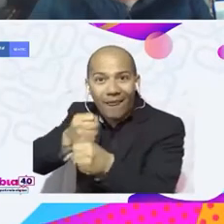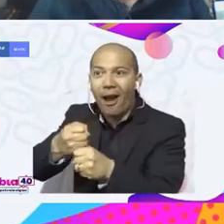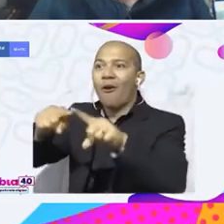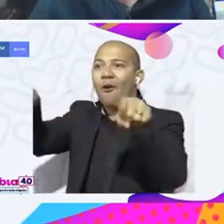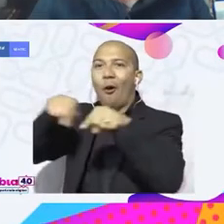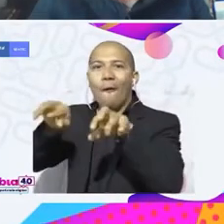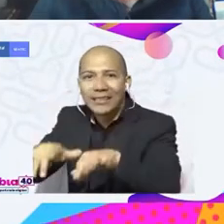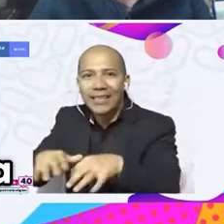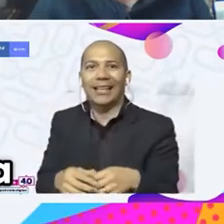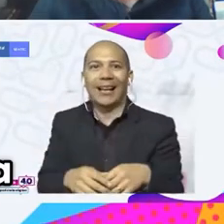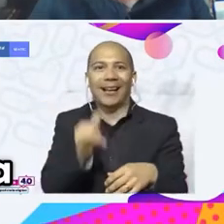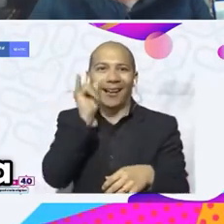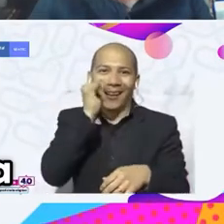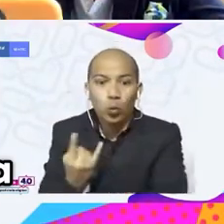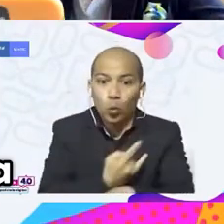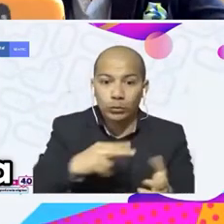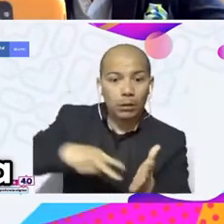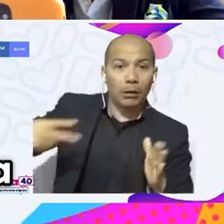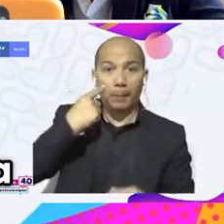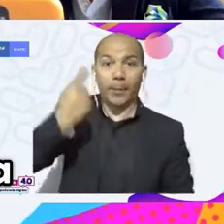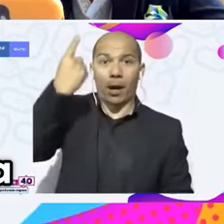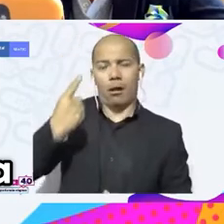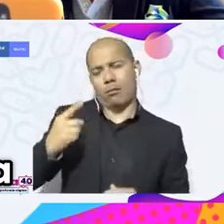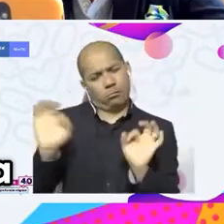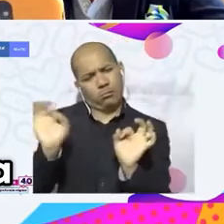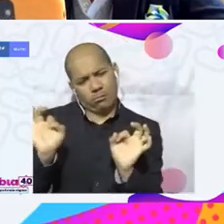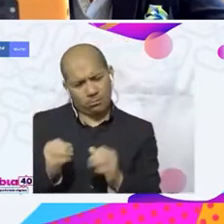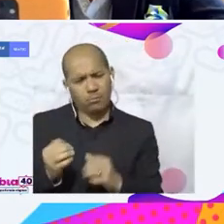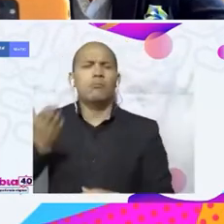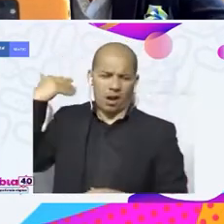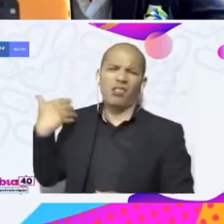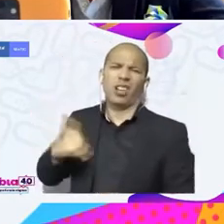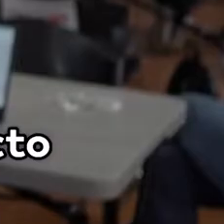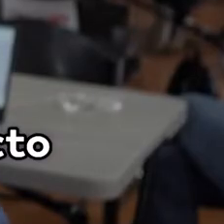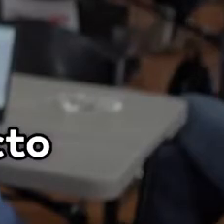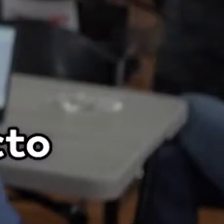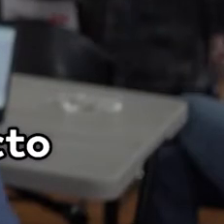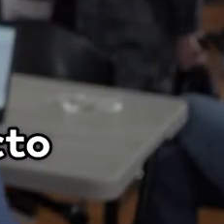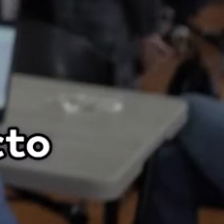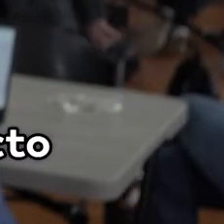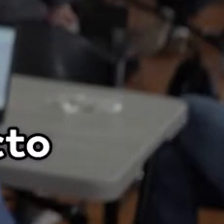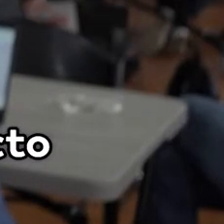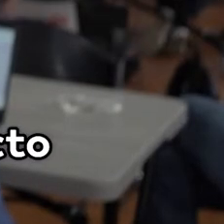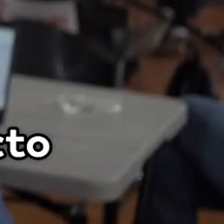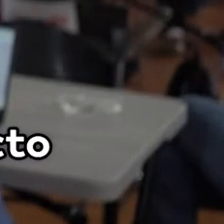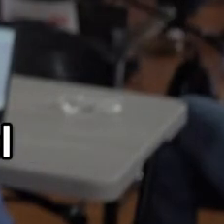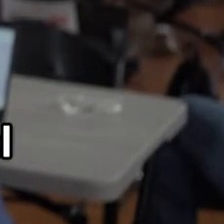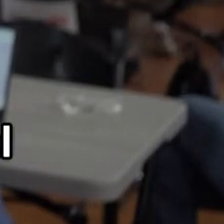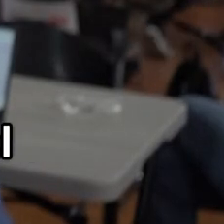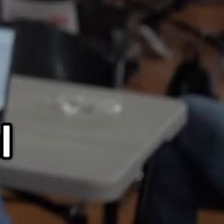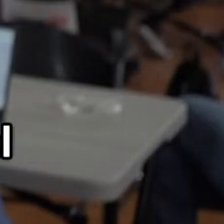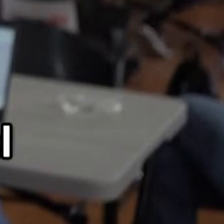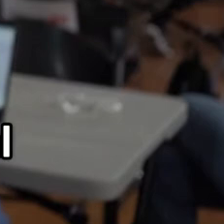empezamos a planear este evento en medio de una coyuntura compleja, no solamente para Colombia, sino para todo el mundo. RTBC se ha sumado a este gran proyecto